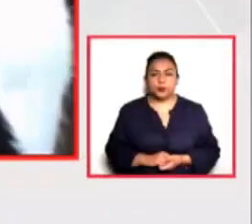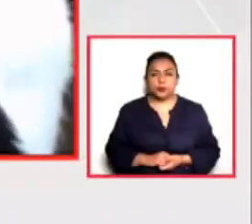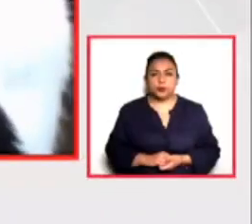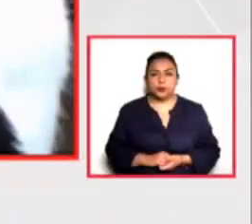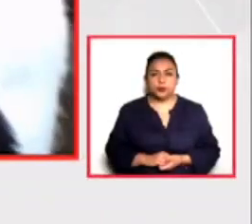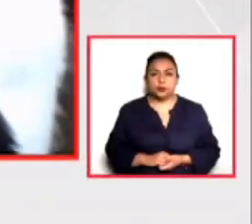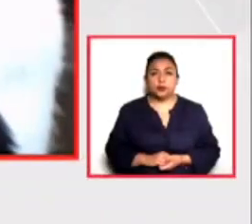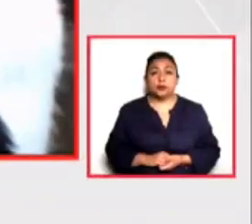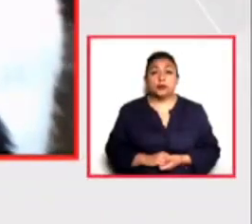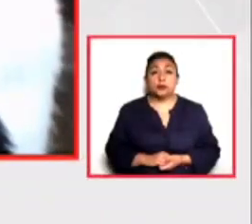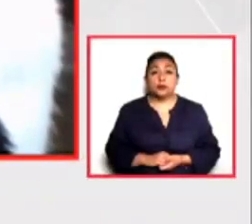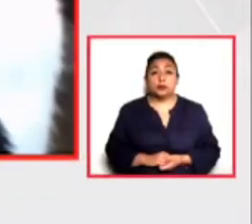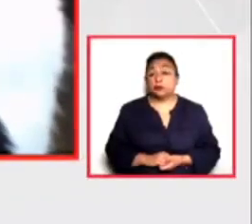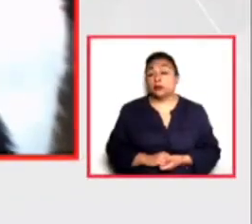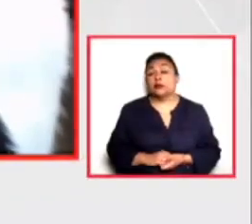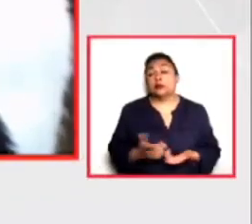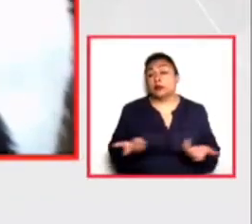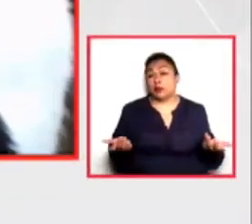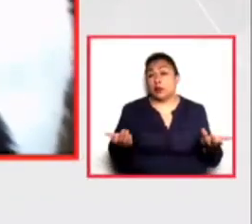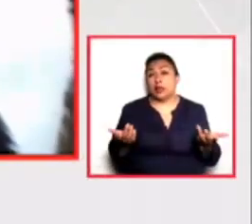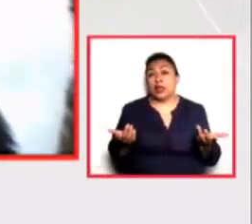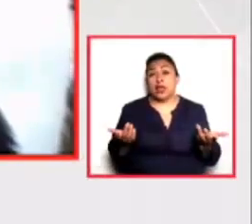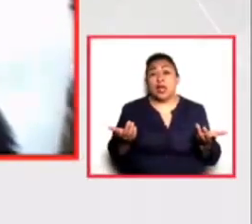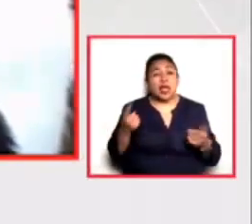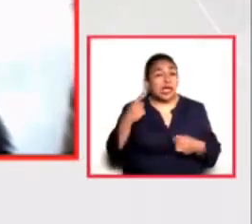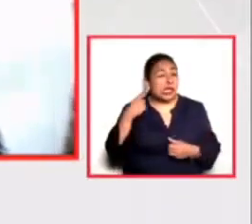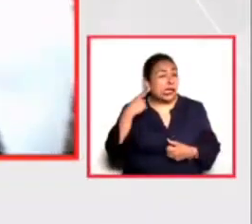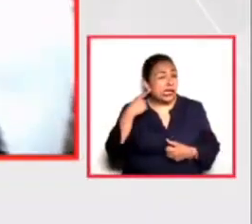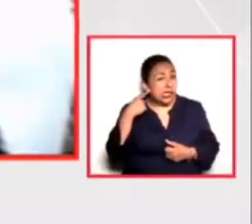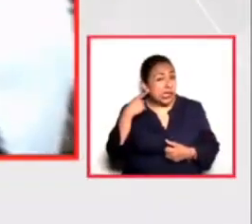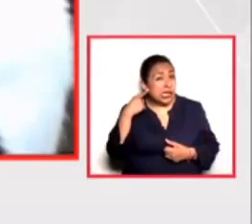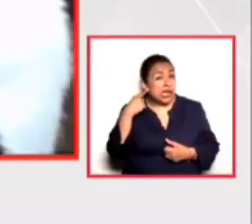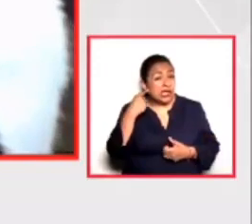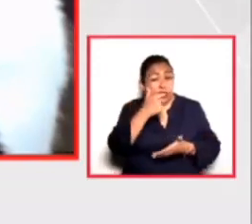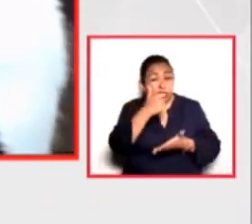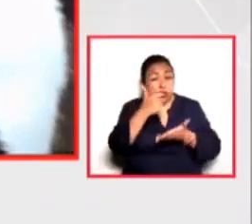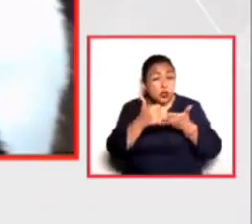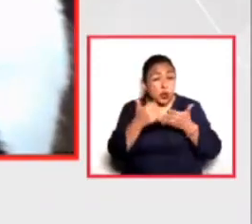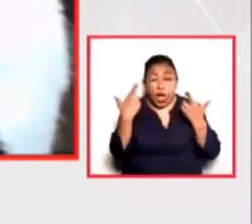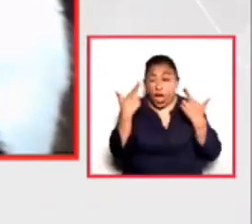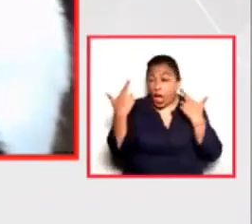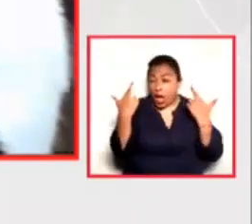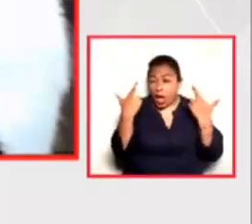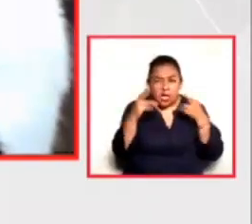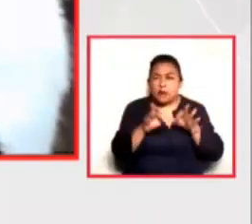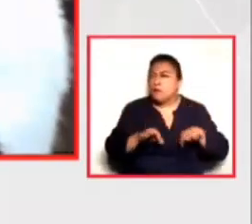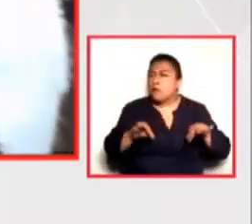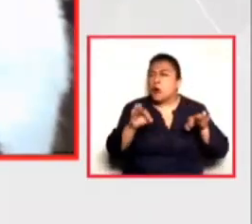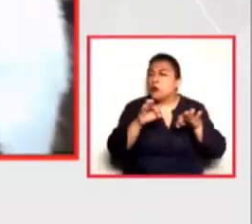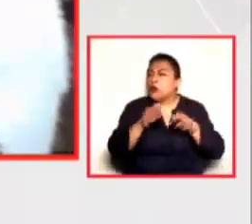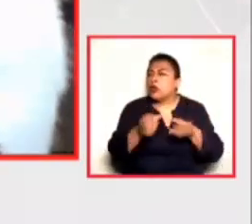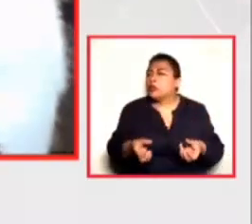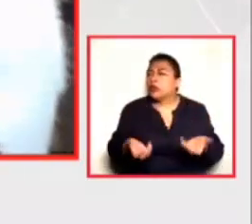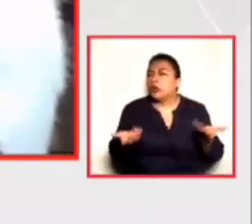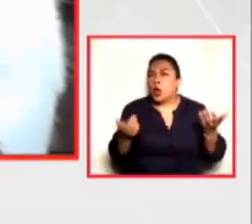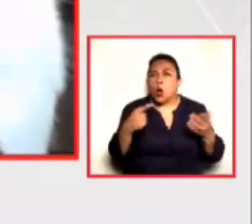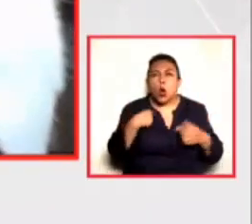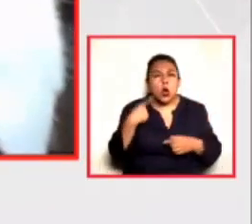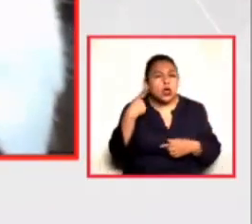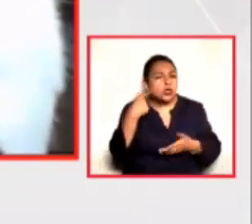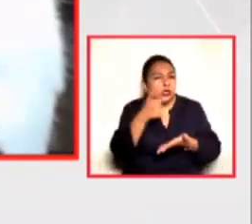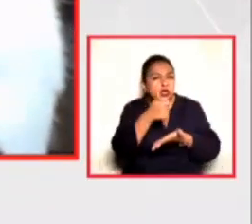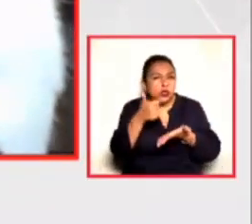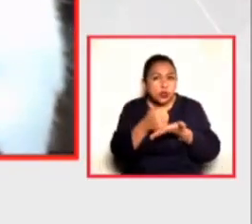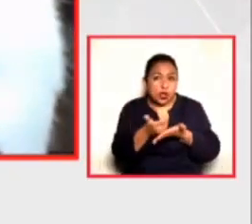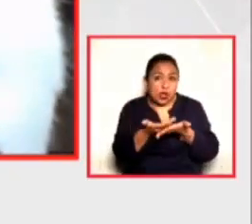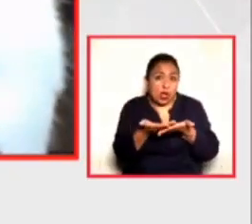¿Qué tan importante es el sonido que emite una ciudad en su conjunto? ¿Cómo se escucha una ciudad, particularmente en estos tiempos